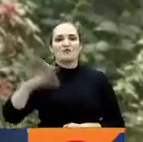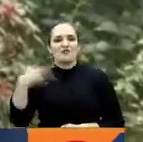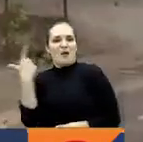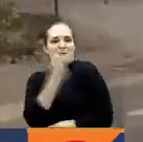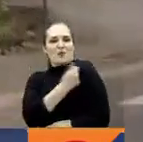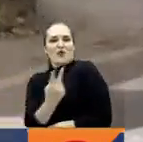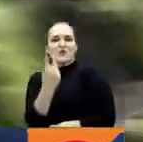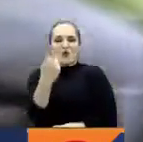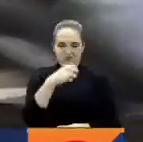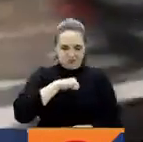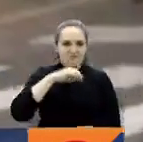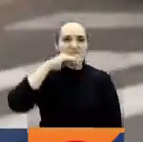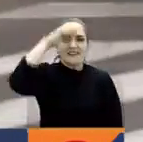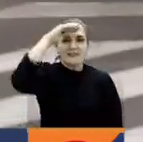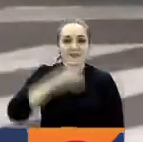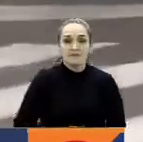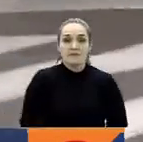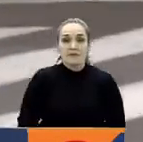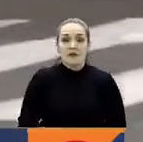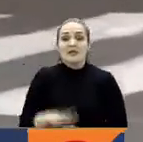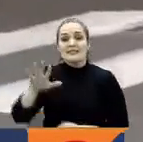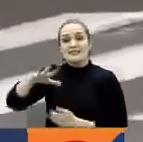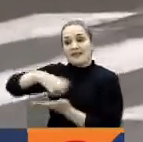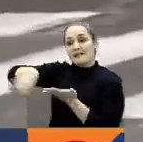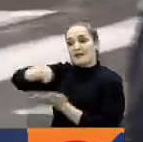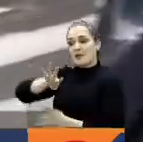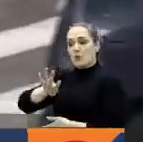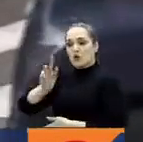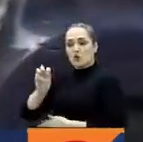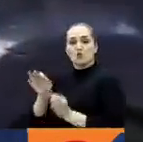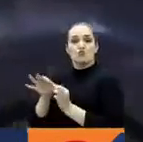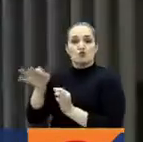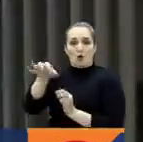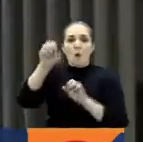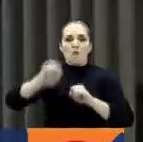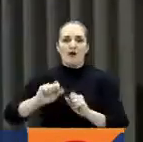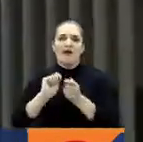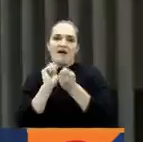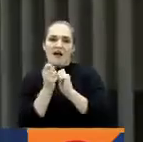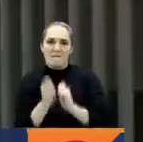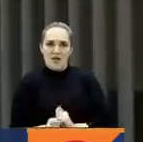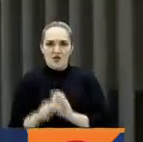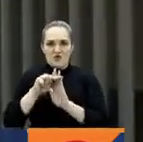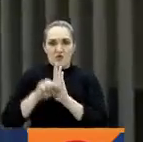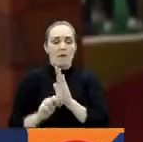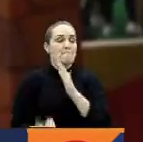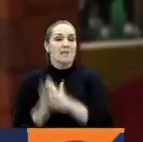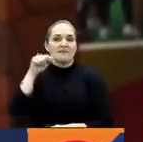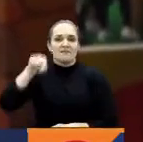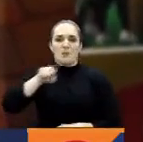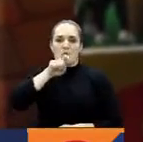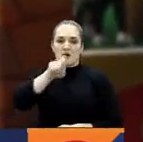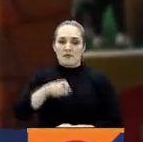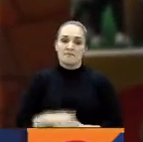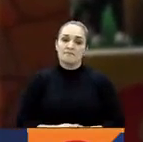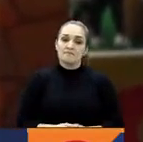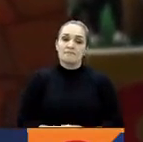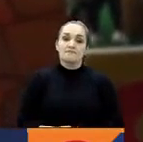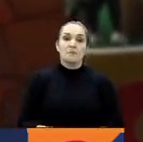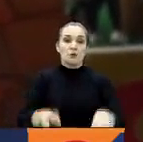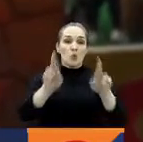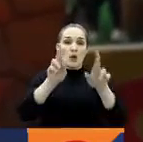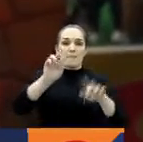dos dosis. 48 municipios de Santander podrán modificar su norma del tapabocas, empezando por Bucaramanga. Yo espero que a partir